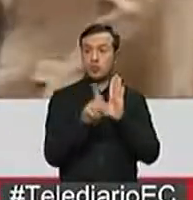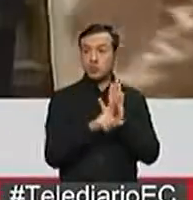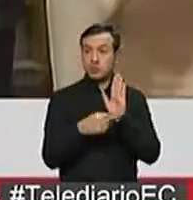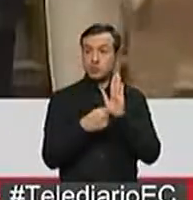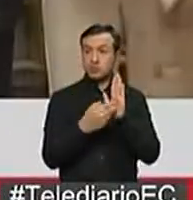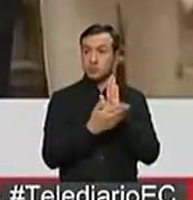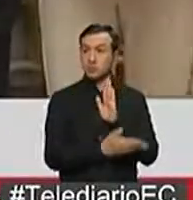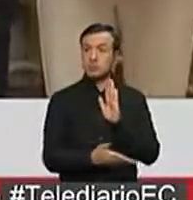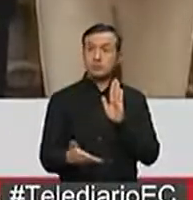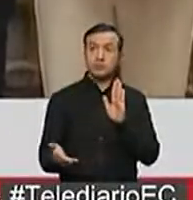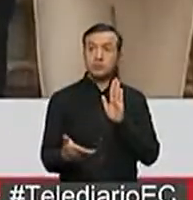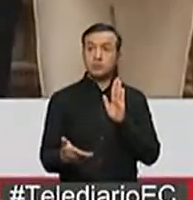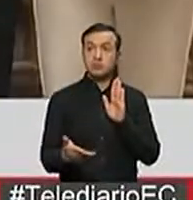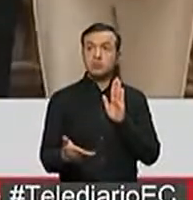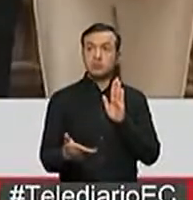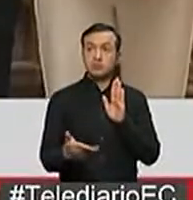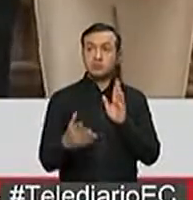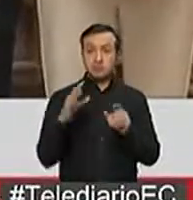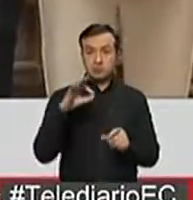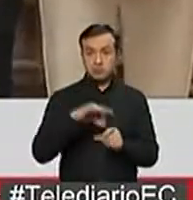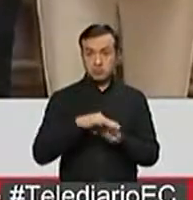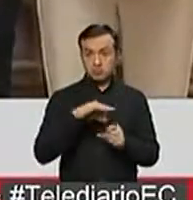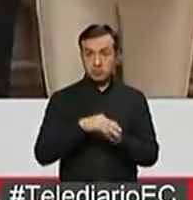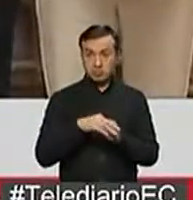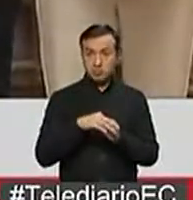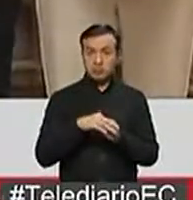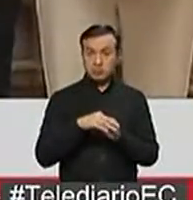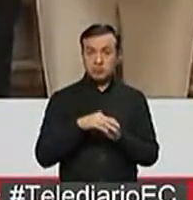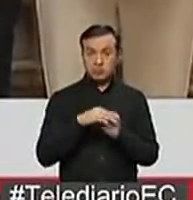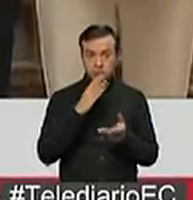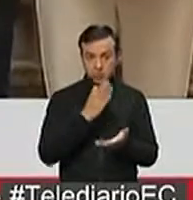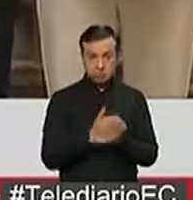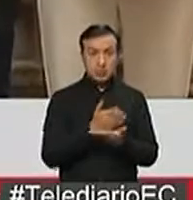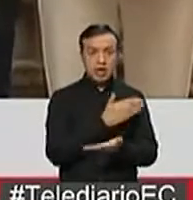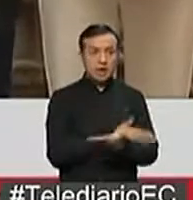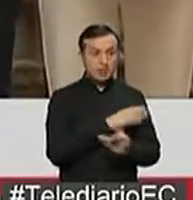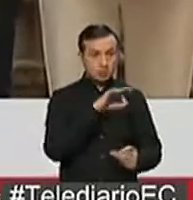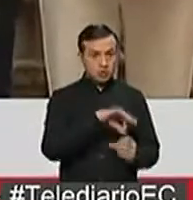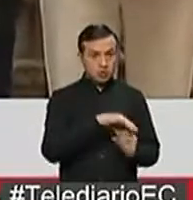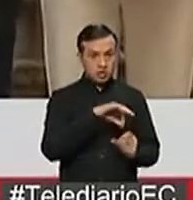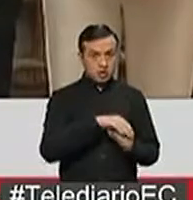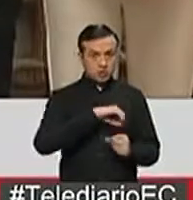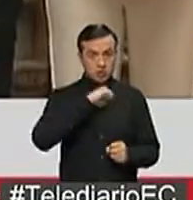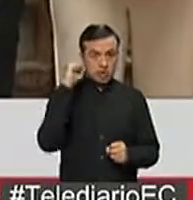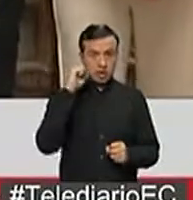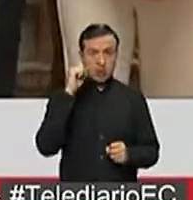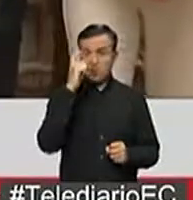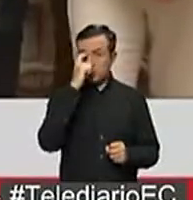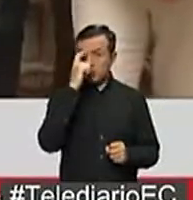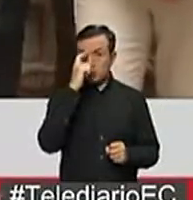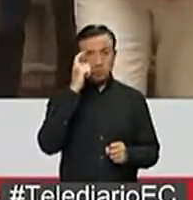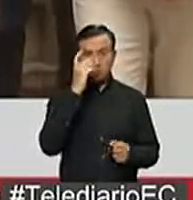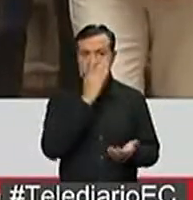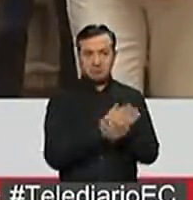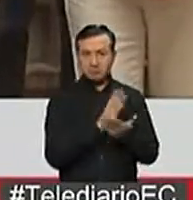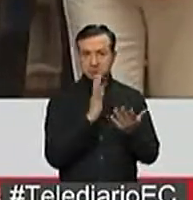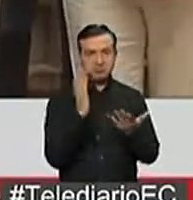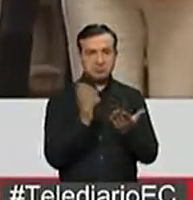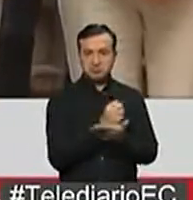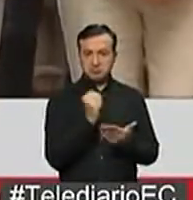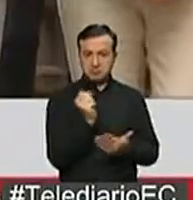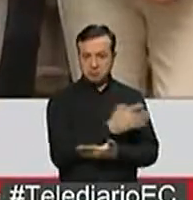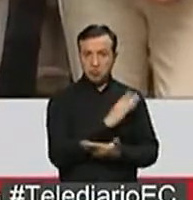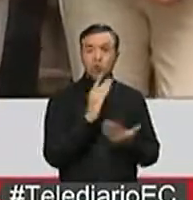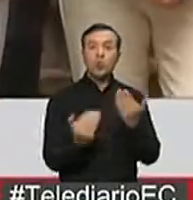y transitoria es la anulación de la votación, tras las que Evo Morales fue declarado vencedor para un cuarto mandato consecutivo y establece que la